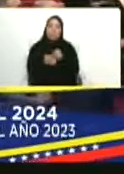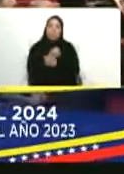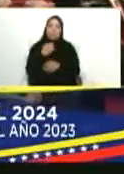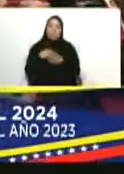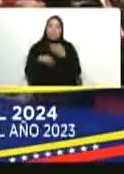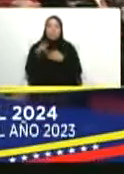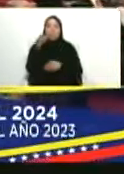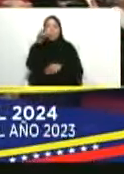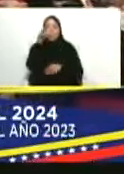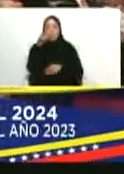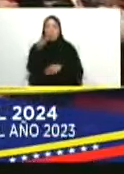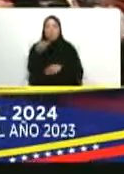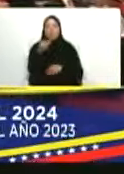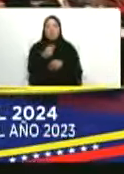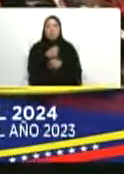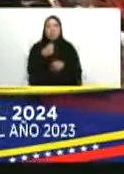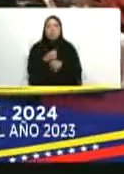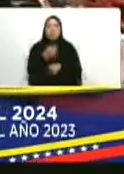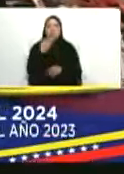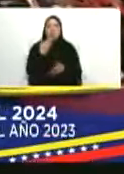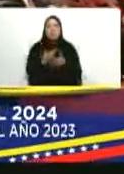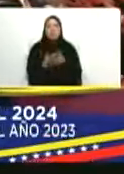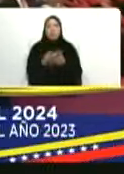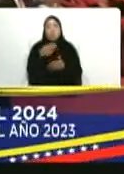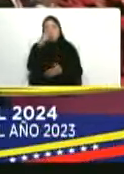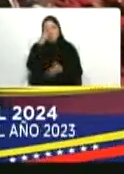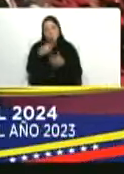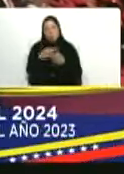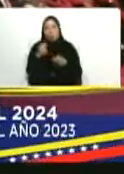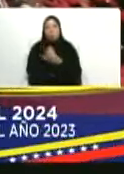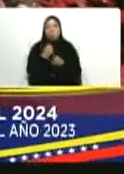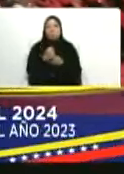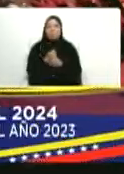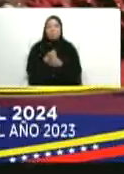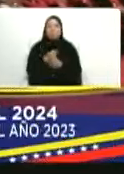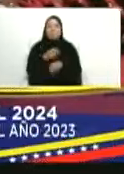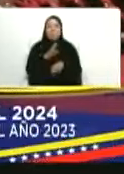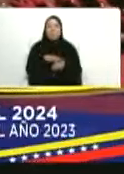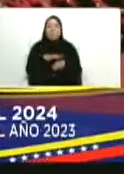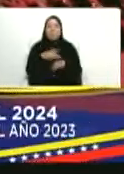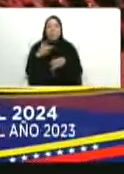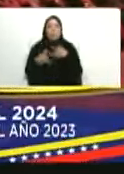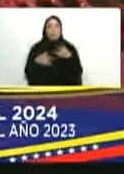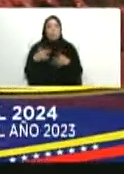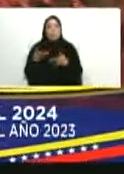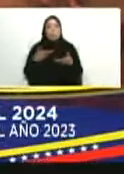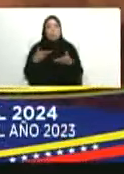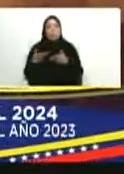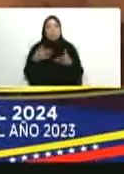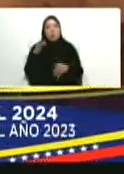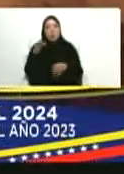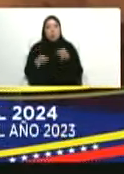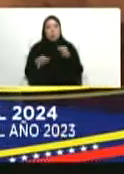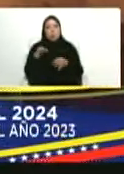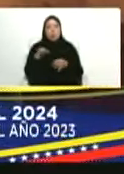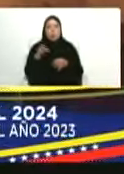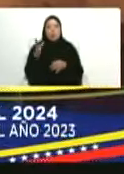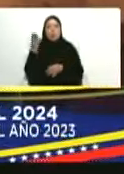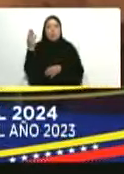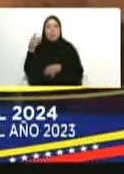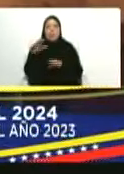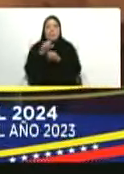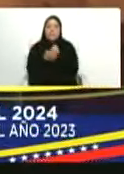omnipresente Dios Altísimo, agradezco la honrosa oportunidad de haberme situado al servicio de la justicia de mi amada